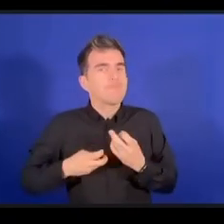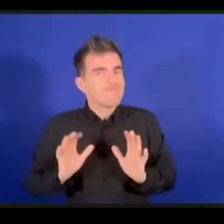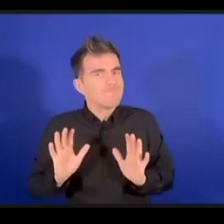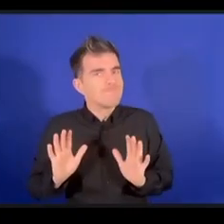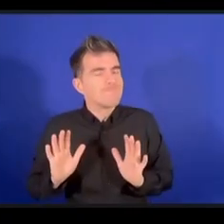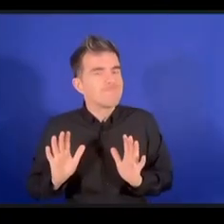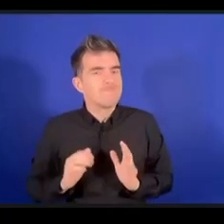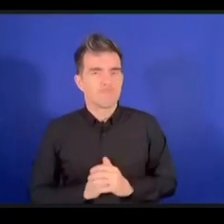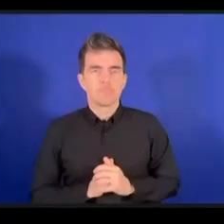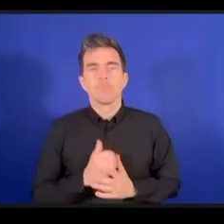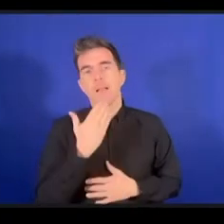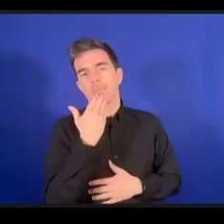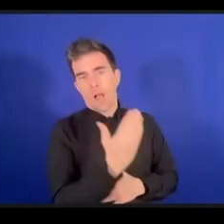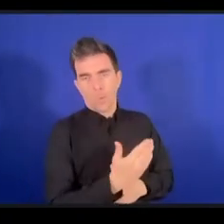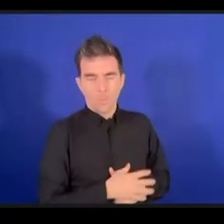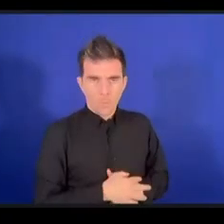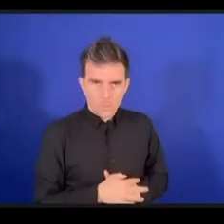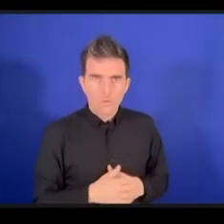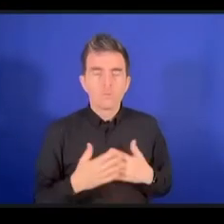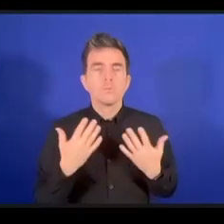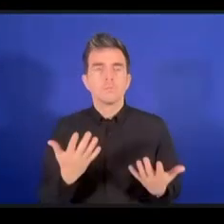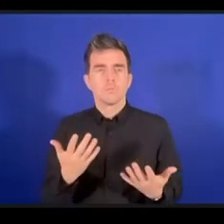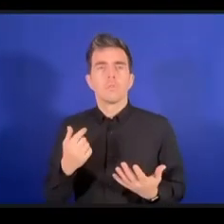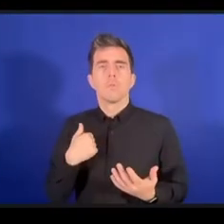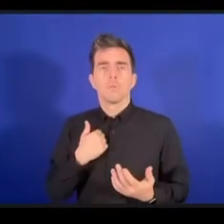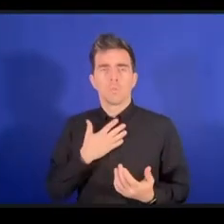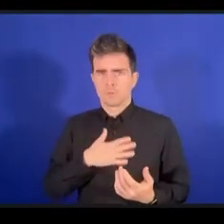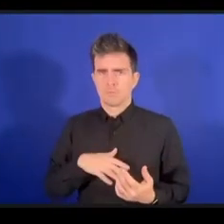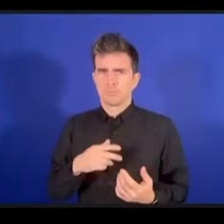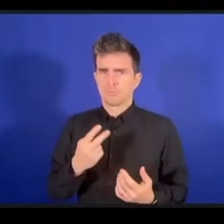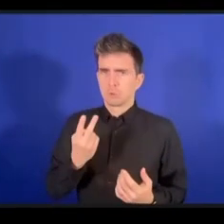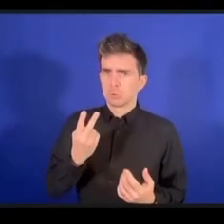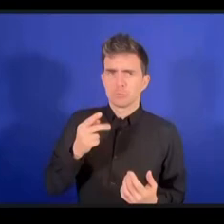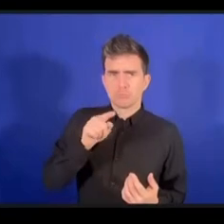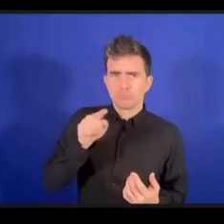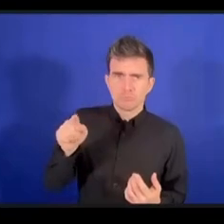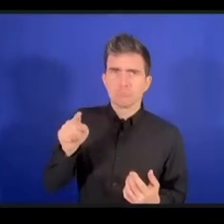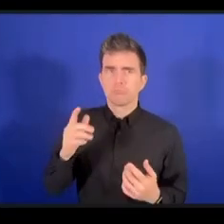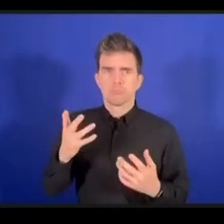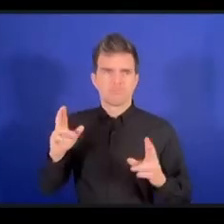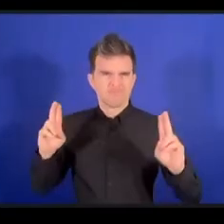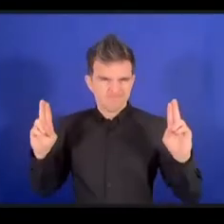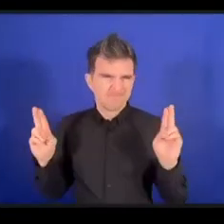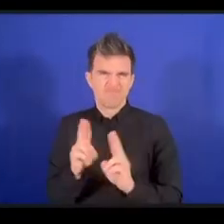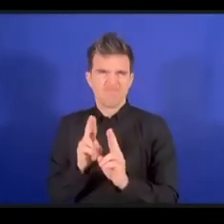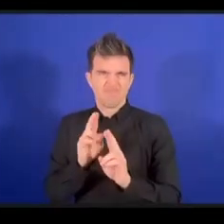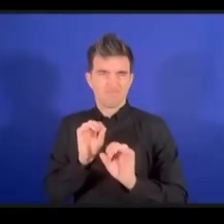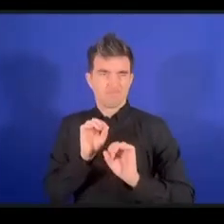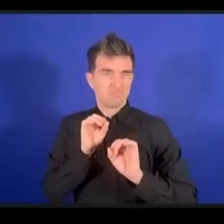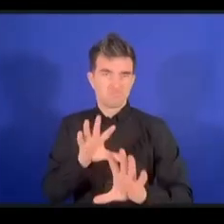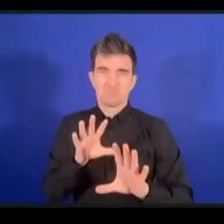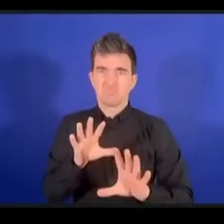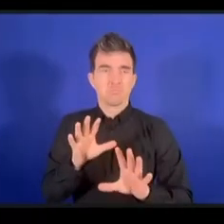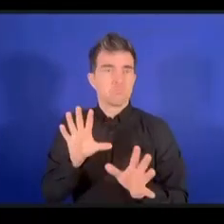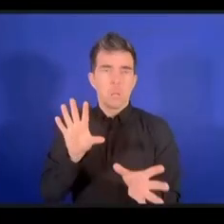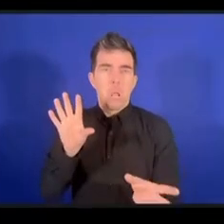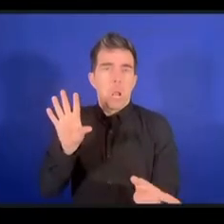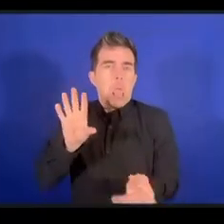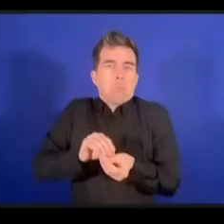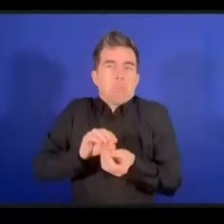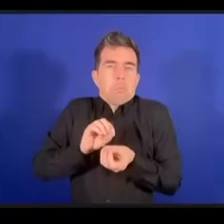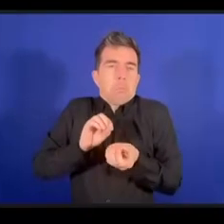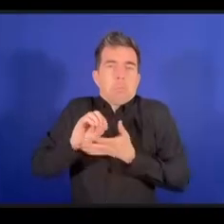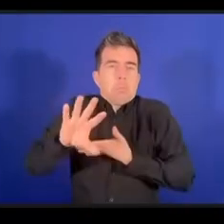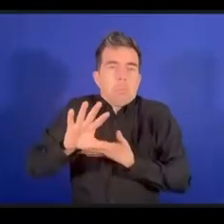alguna de los relatores quisiera darnos un un resumen muy breve y por favor si se presentan y nos dan